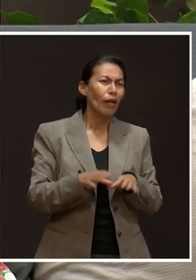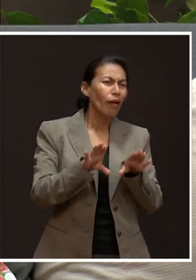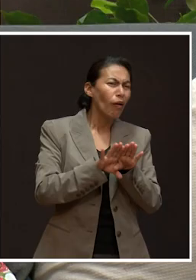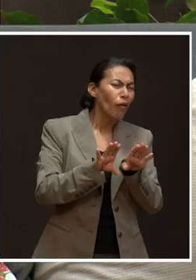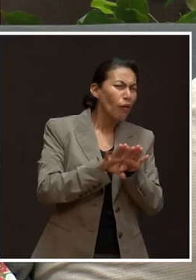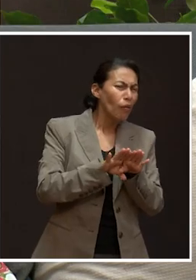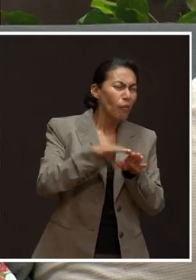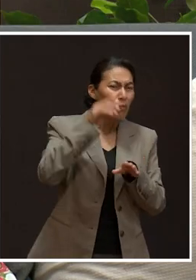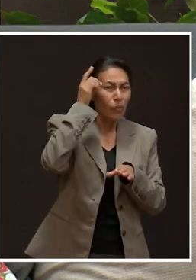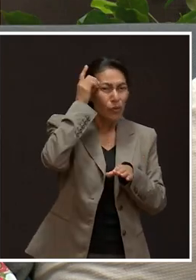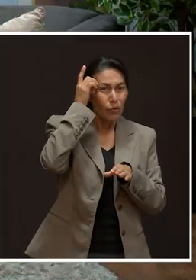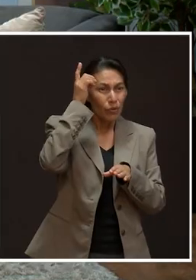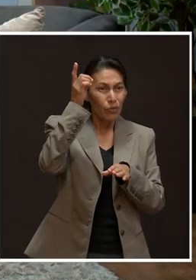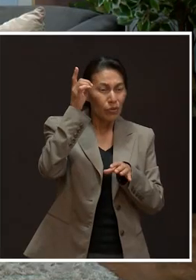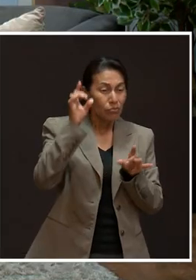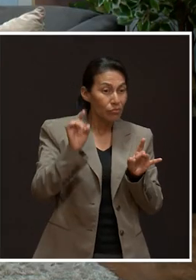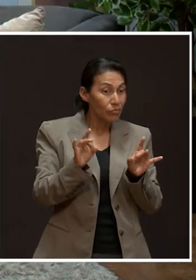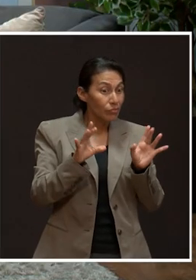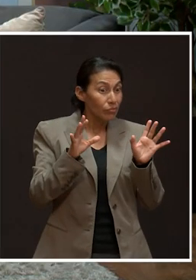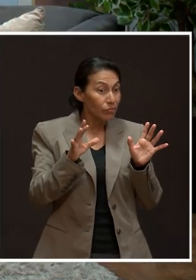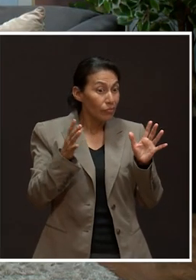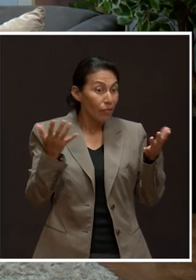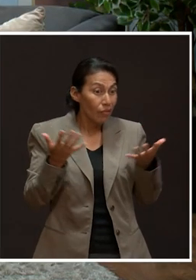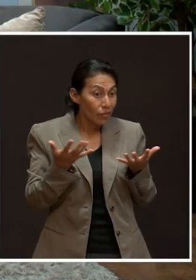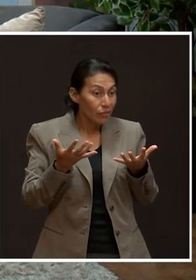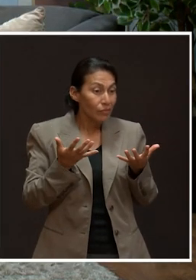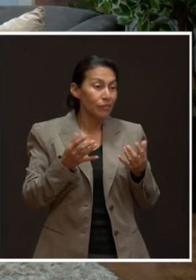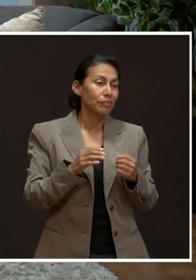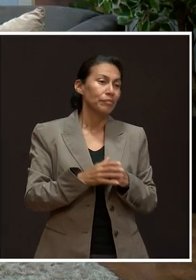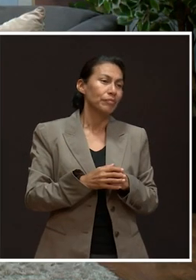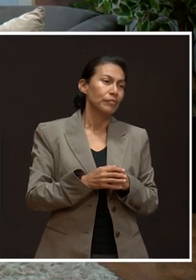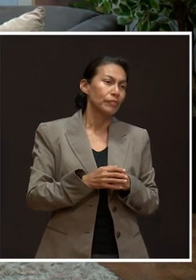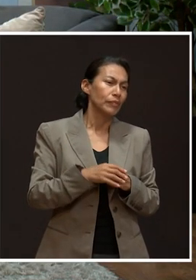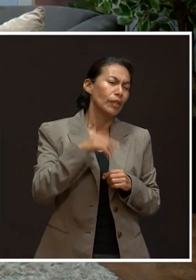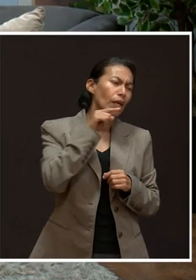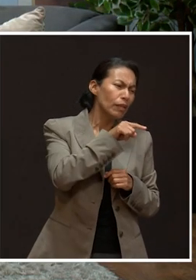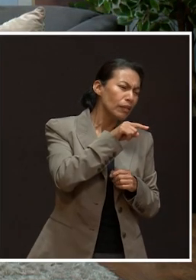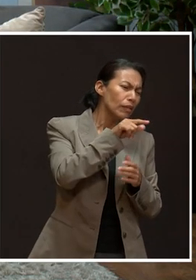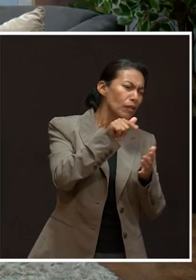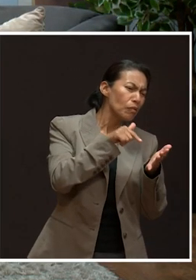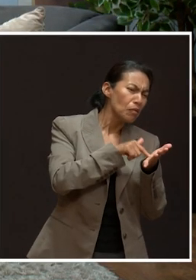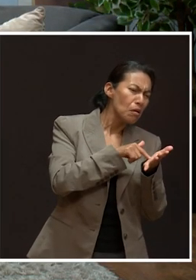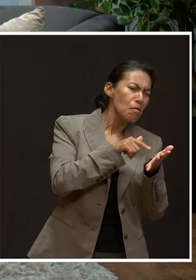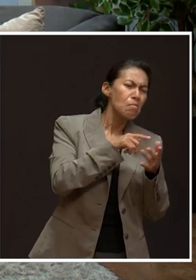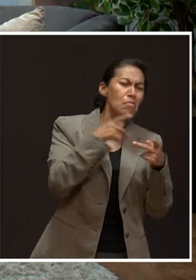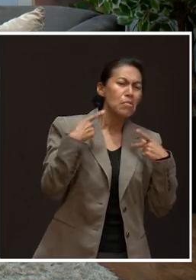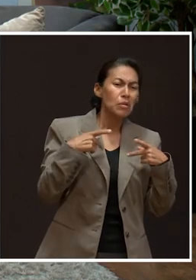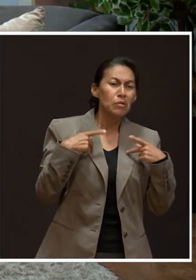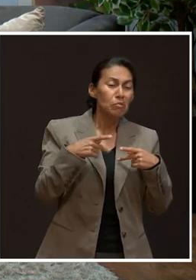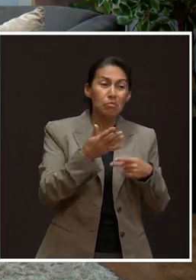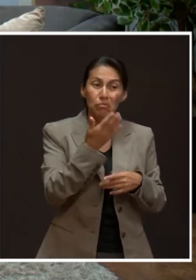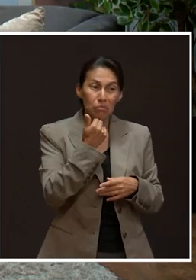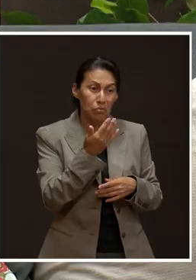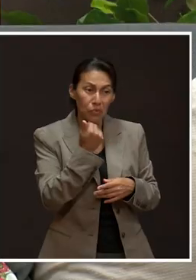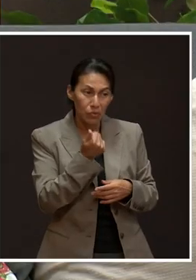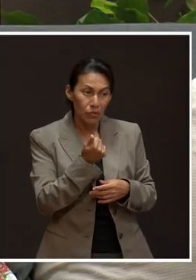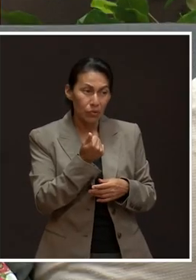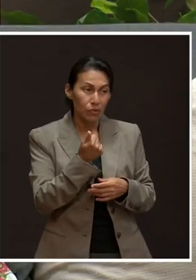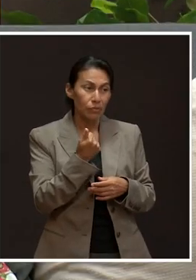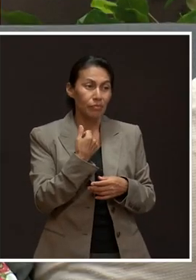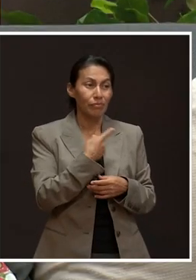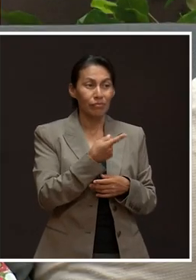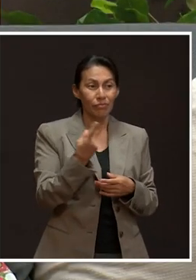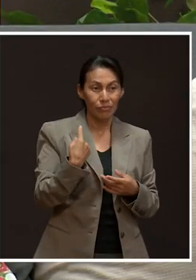como Dios obró de la nada y en un lugar donde no llegaba a personas, ya que como